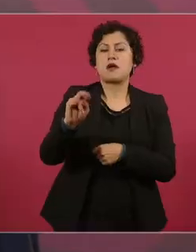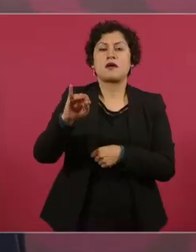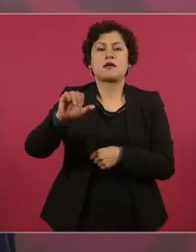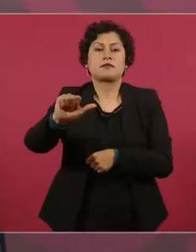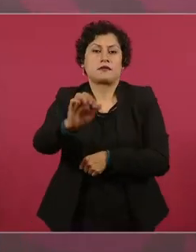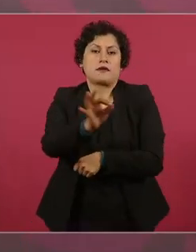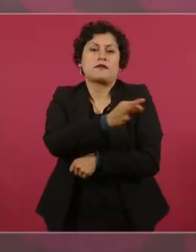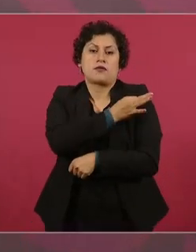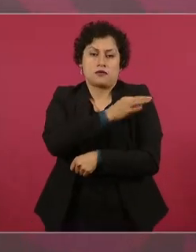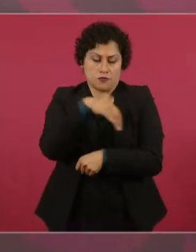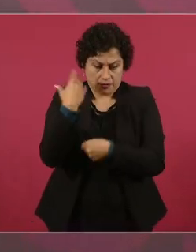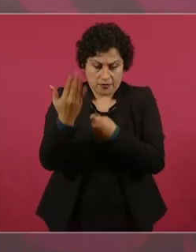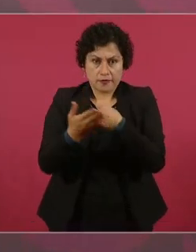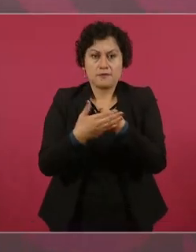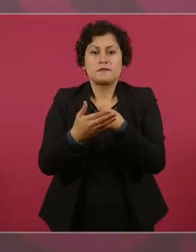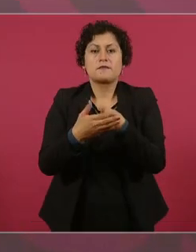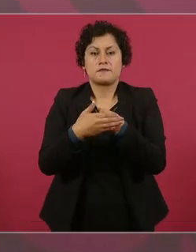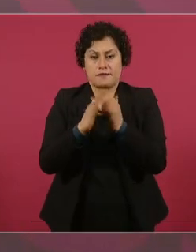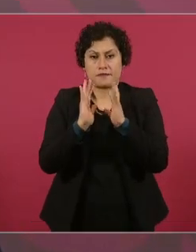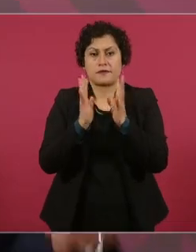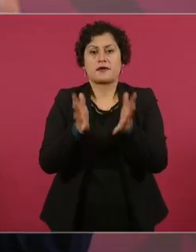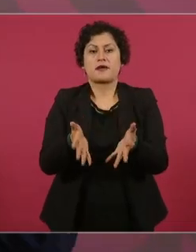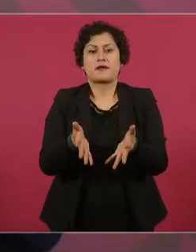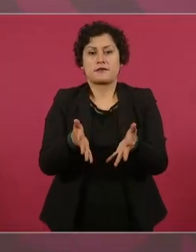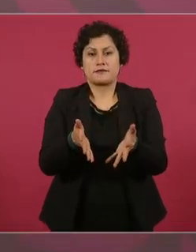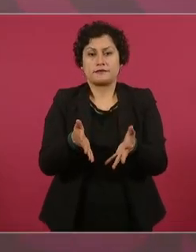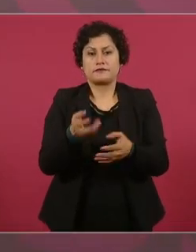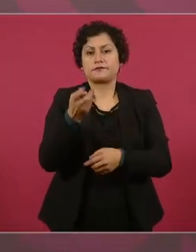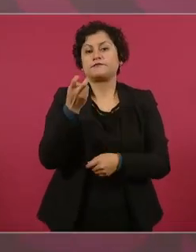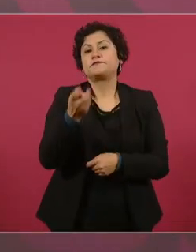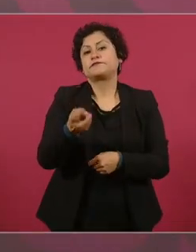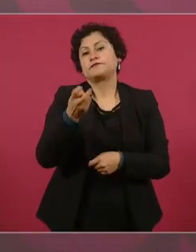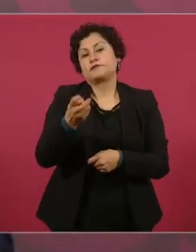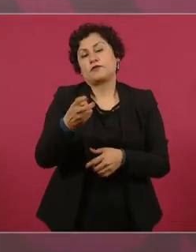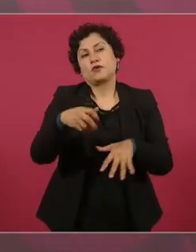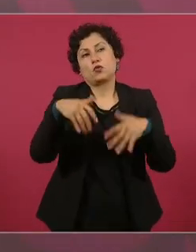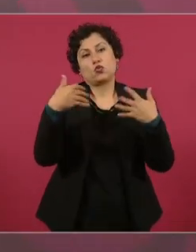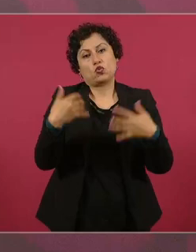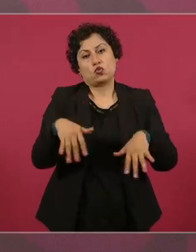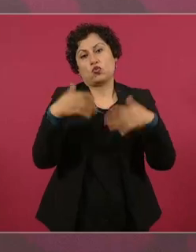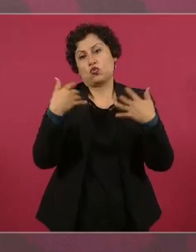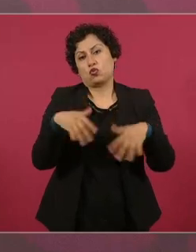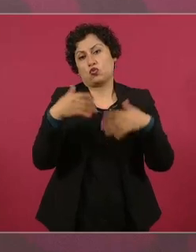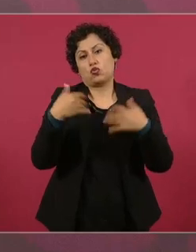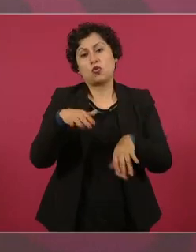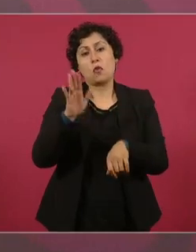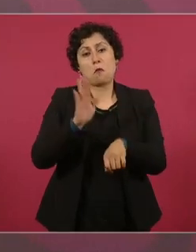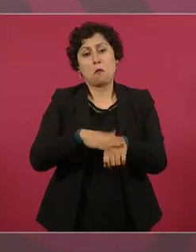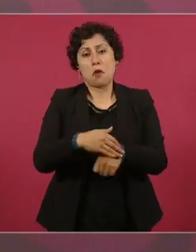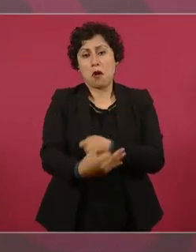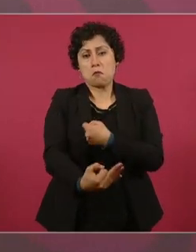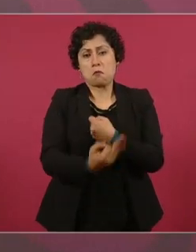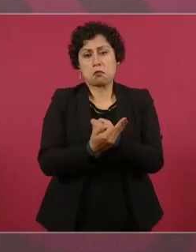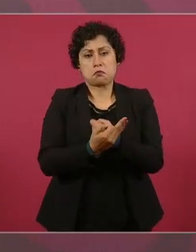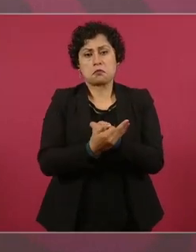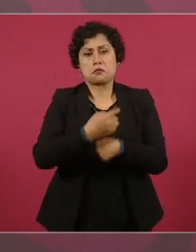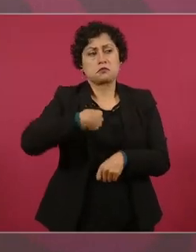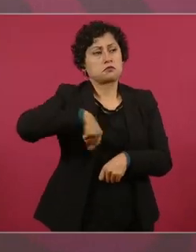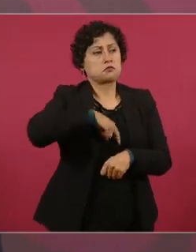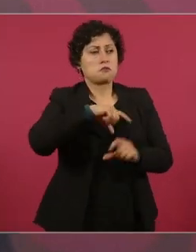eso nos va a dar más seguridad e independencia.